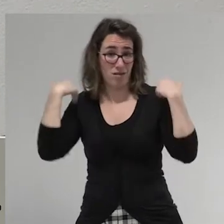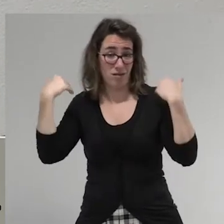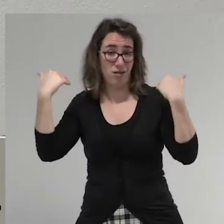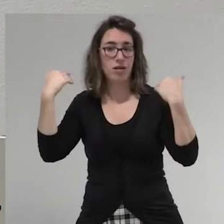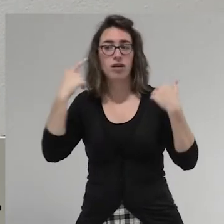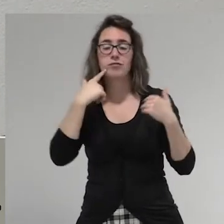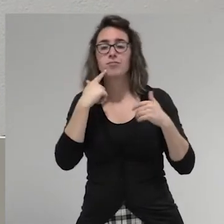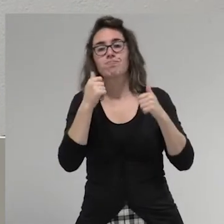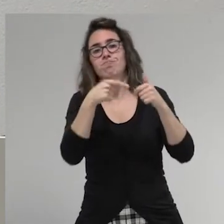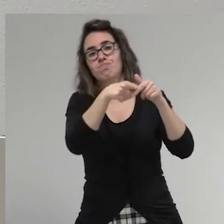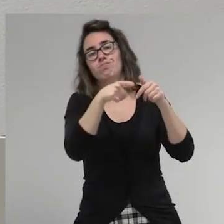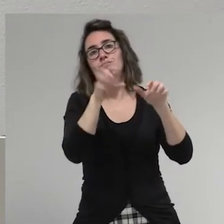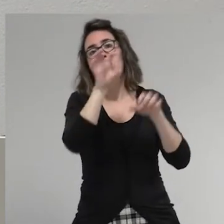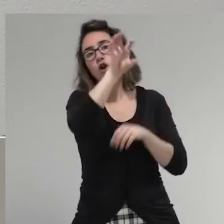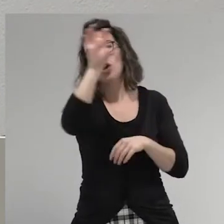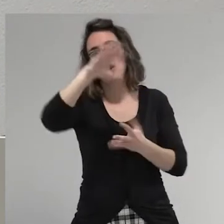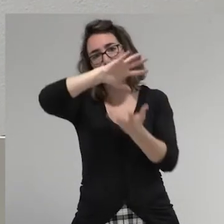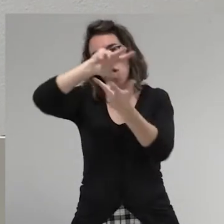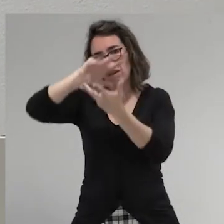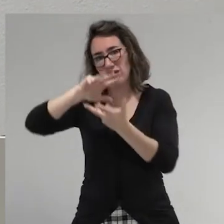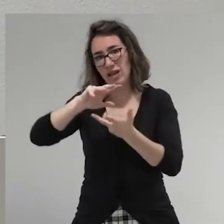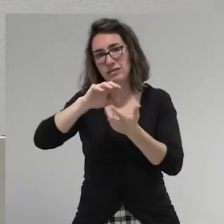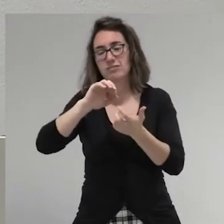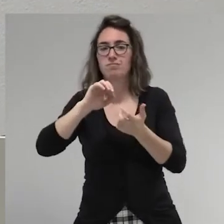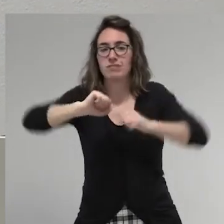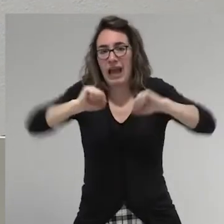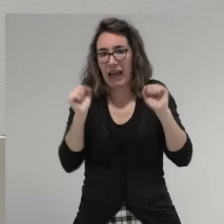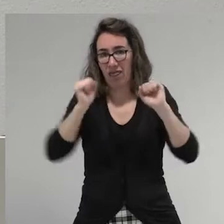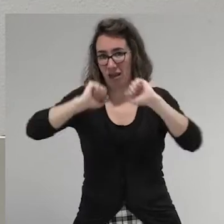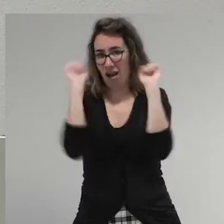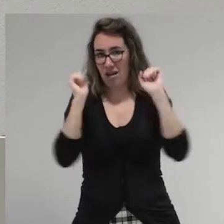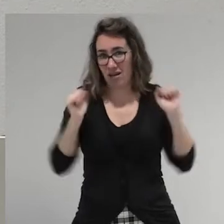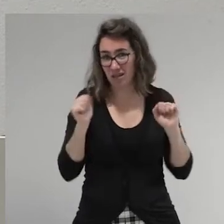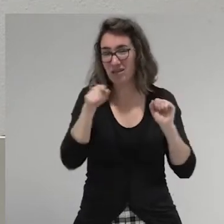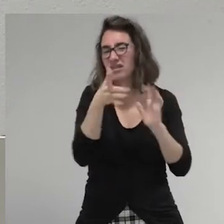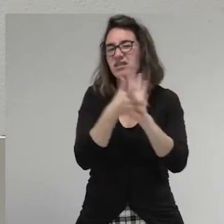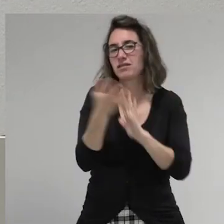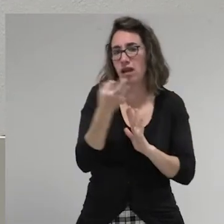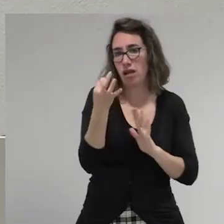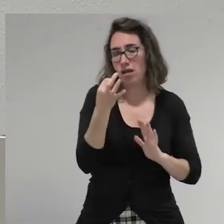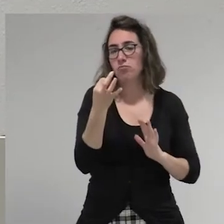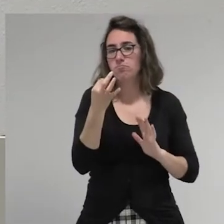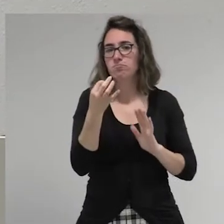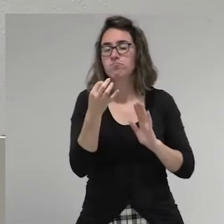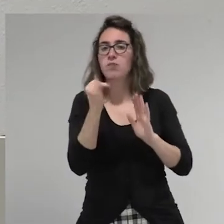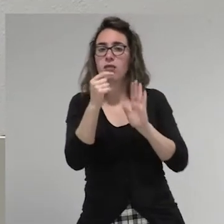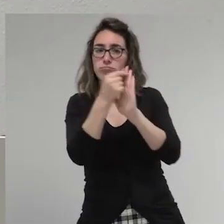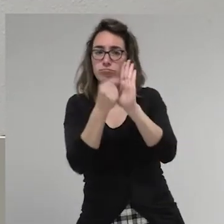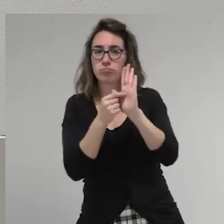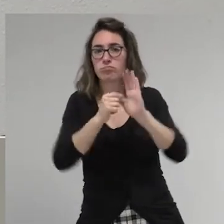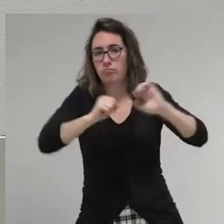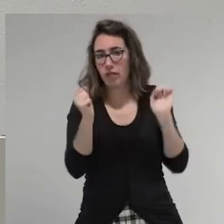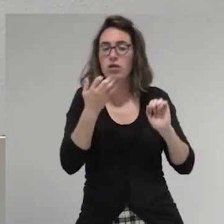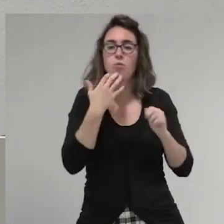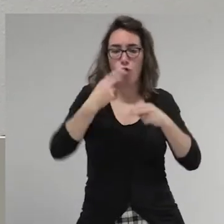geografías carcelarias. Las geografías carcelarias son dispositivos de detención, las fronteras,